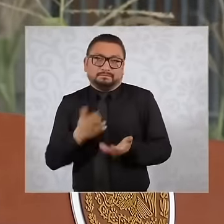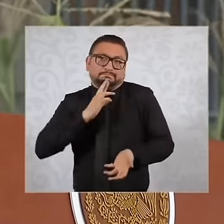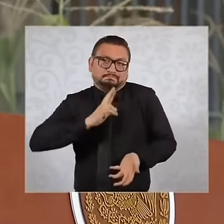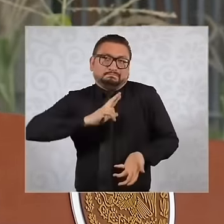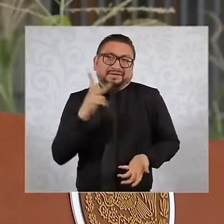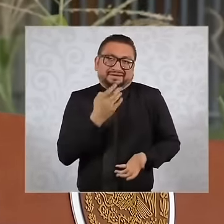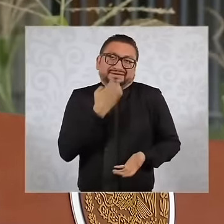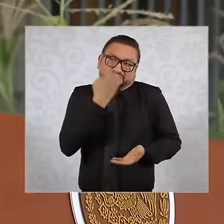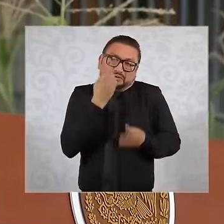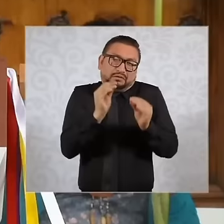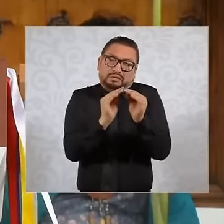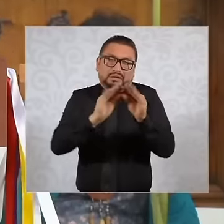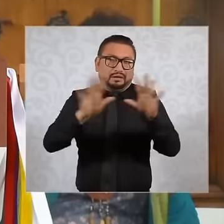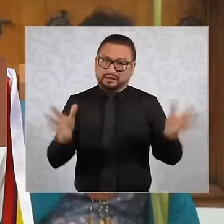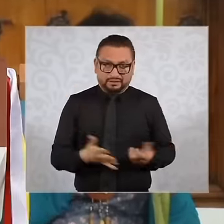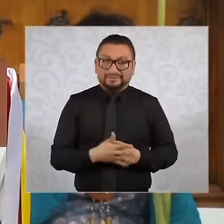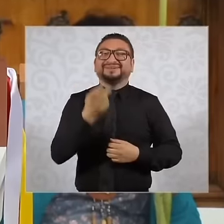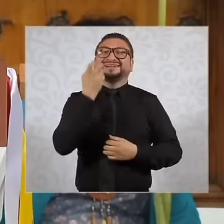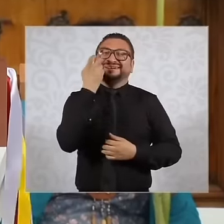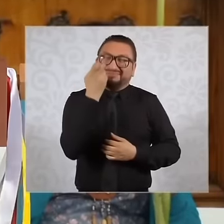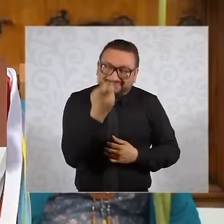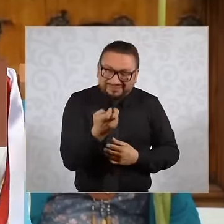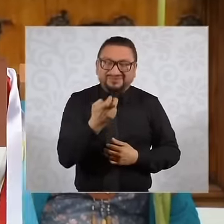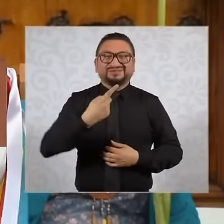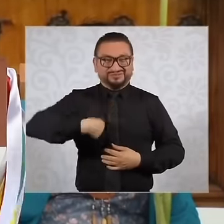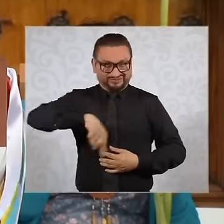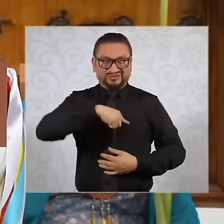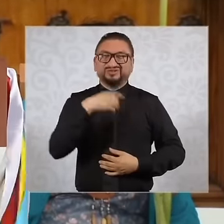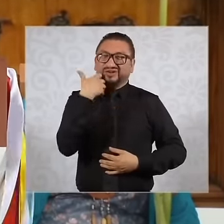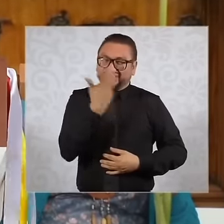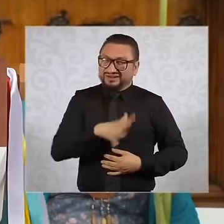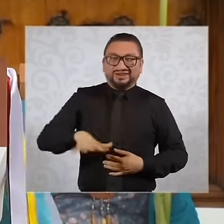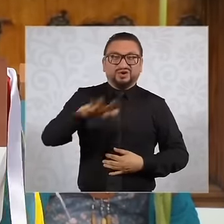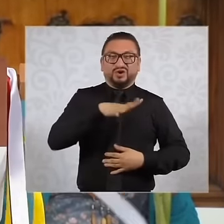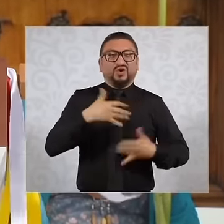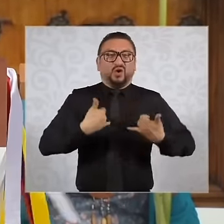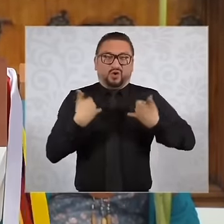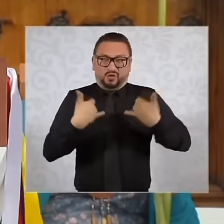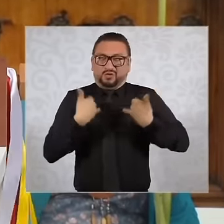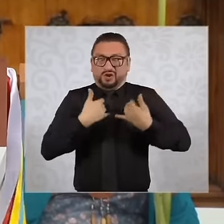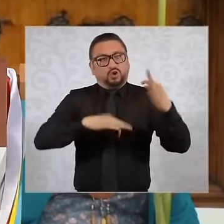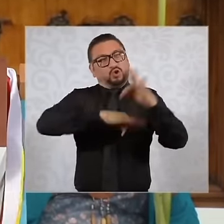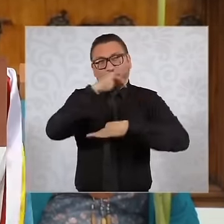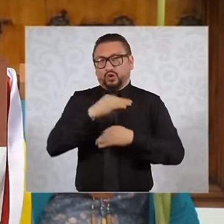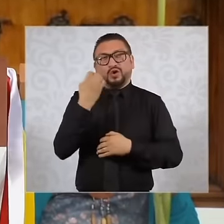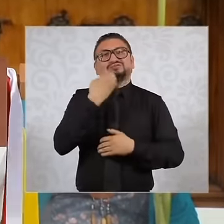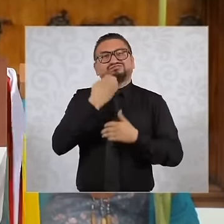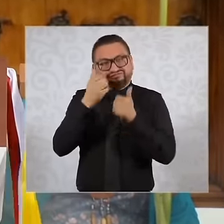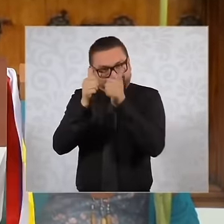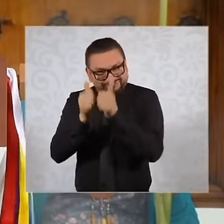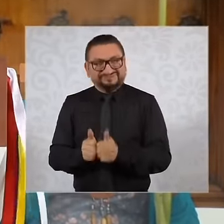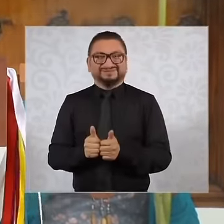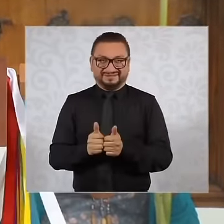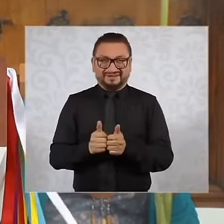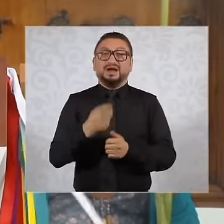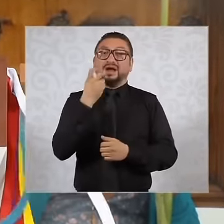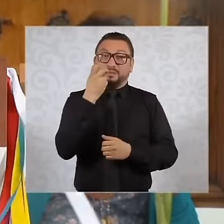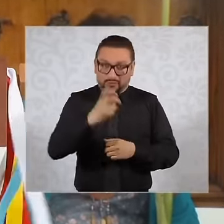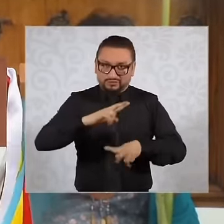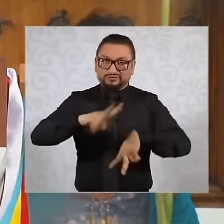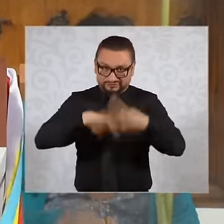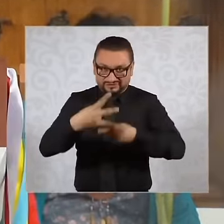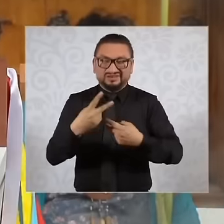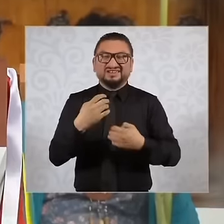escuela, evidentemente. Por eso queremos a todos los jóvenes en la escuela. Y vamos a ampliar